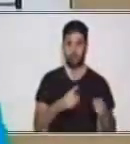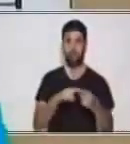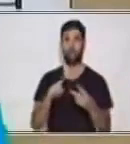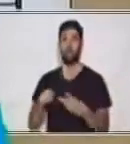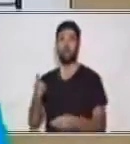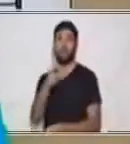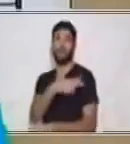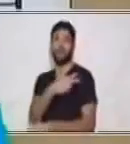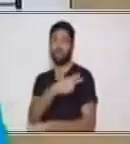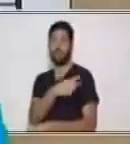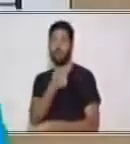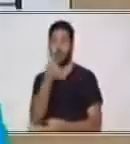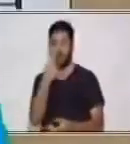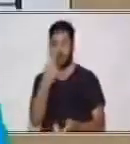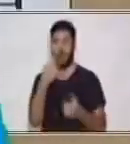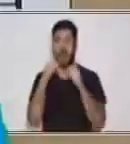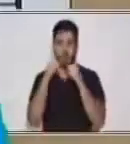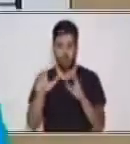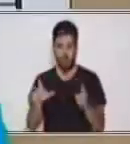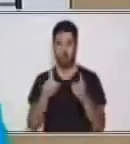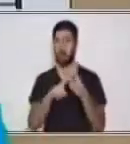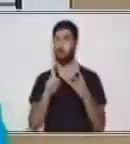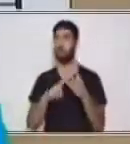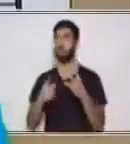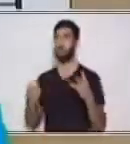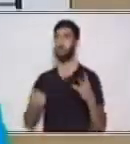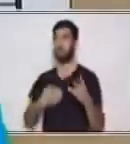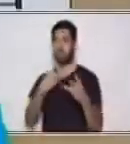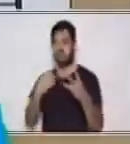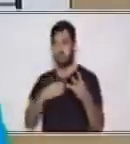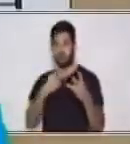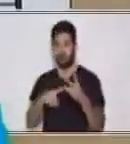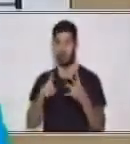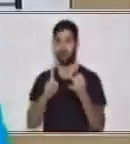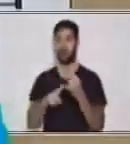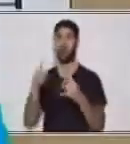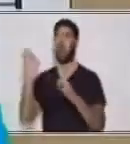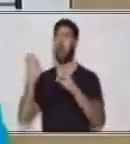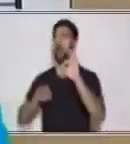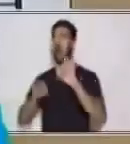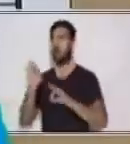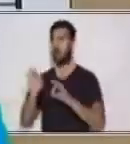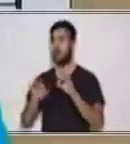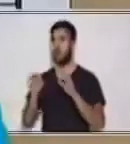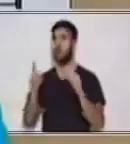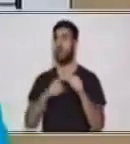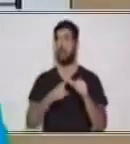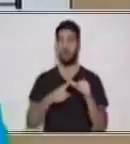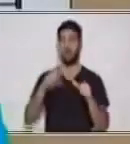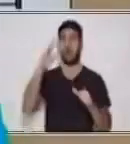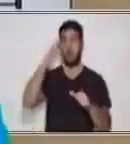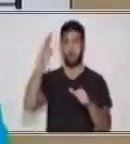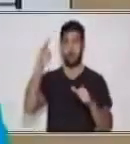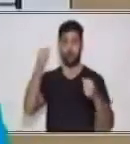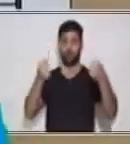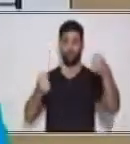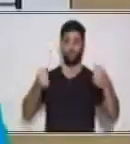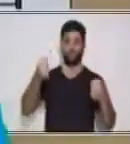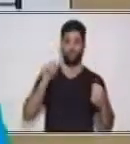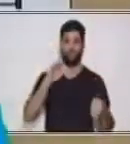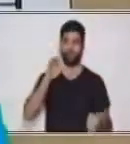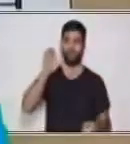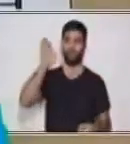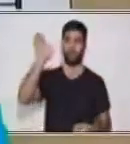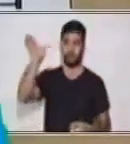veterinario, maestro, abogado y piloto aviador. Cuando digo ingeniero, acá